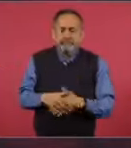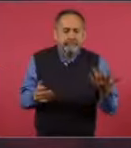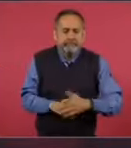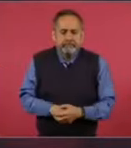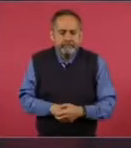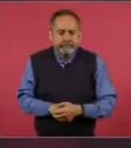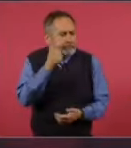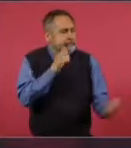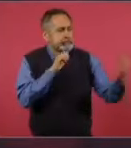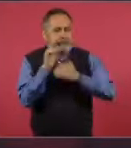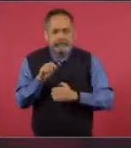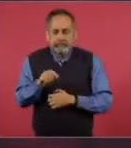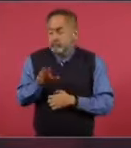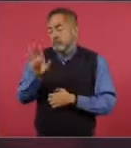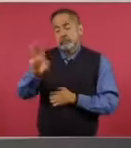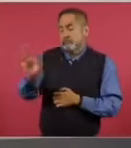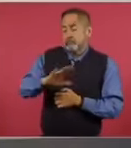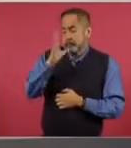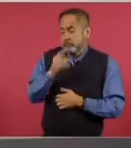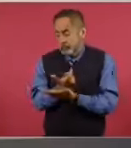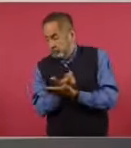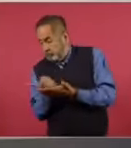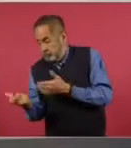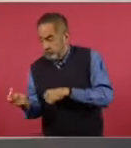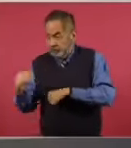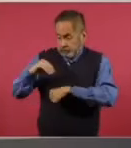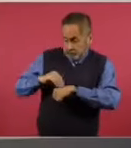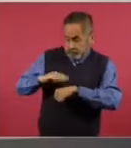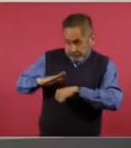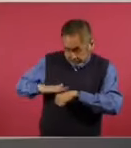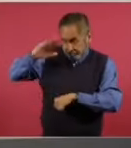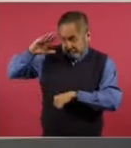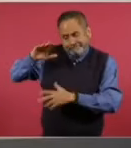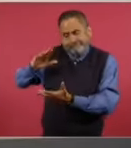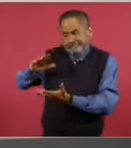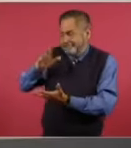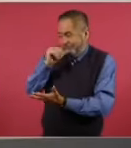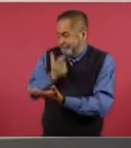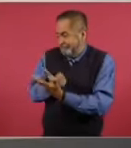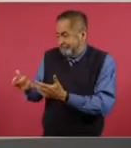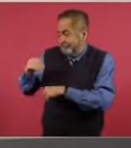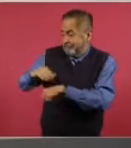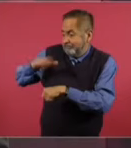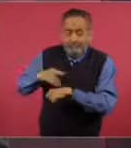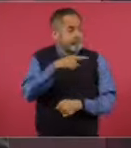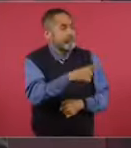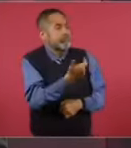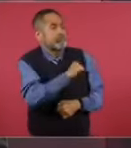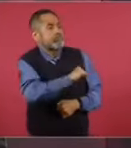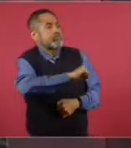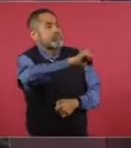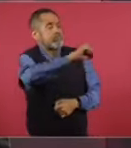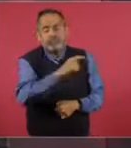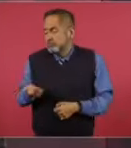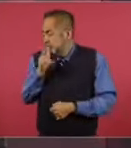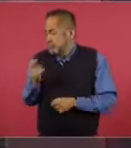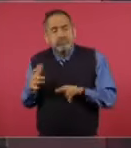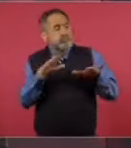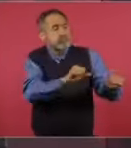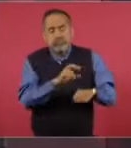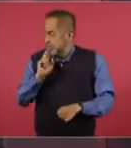Imagínense cuando nos engañaban de que si aumentaba el salario, iba a haber más inflación, se iba a desatar la